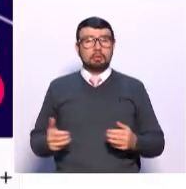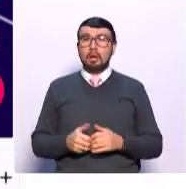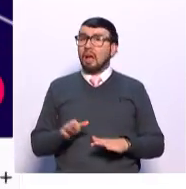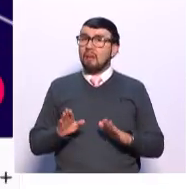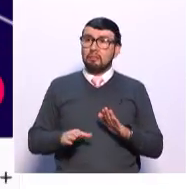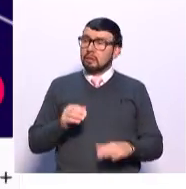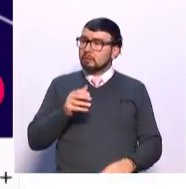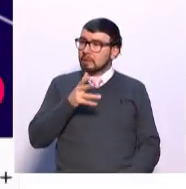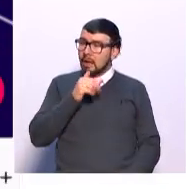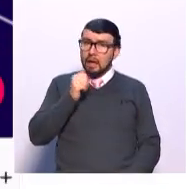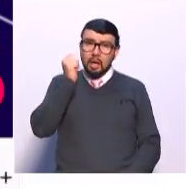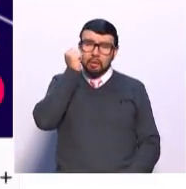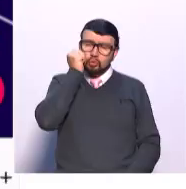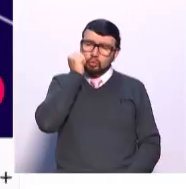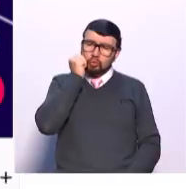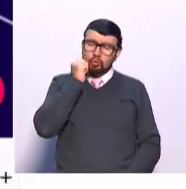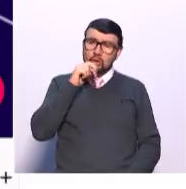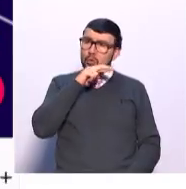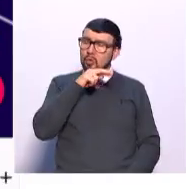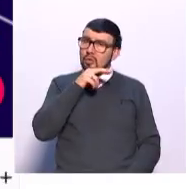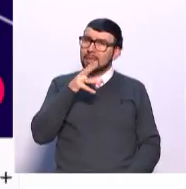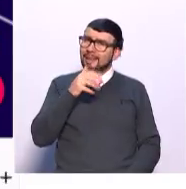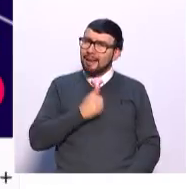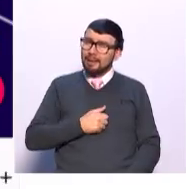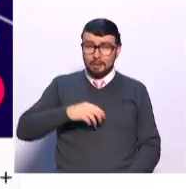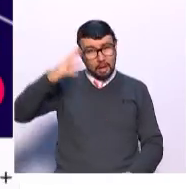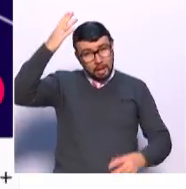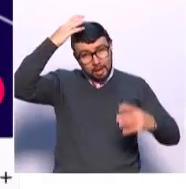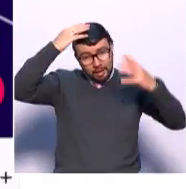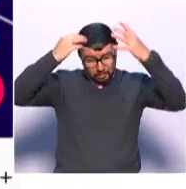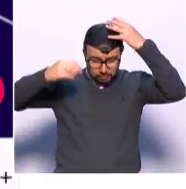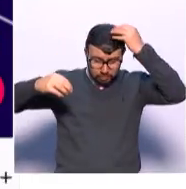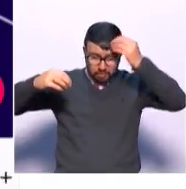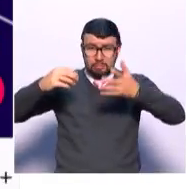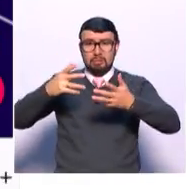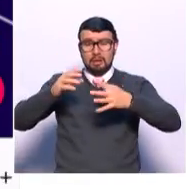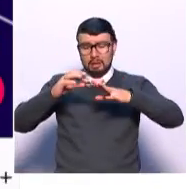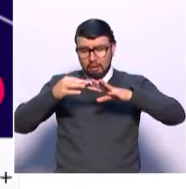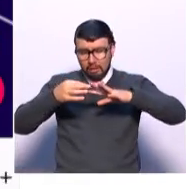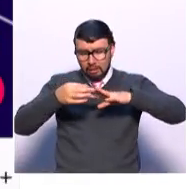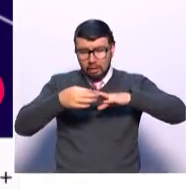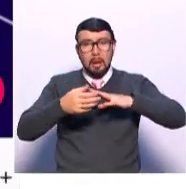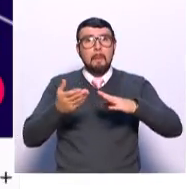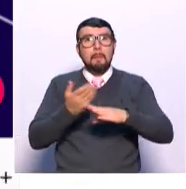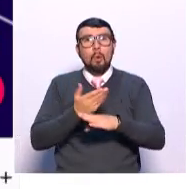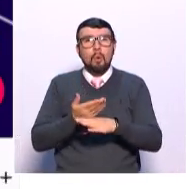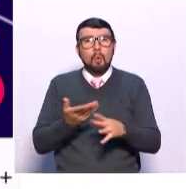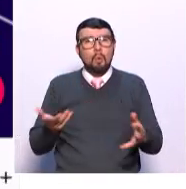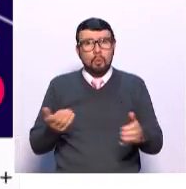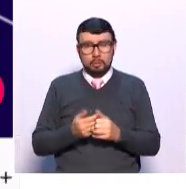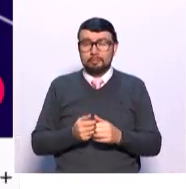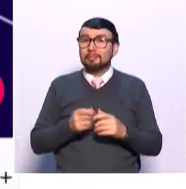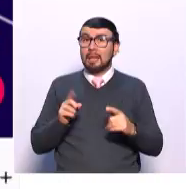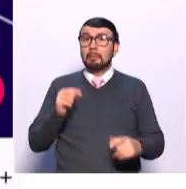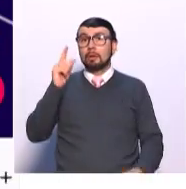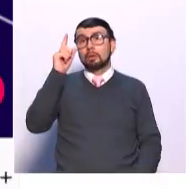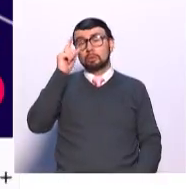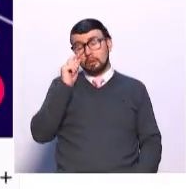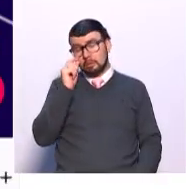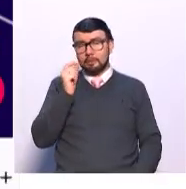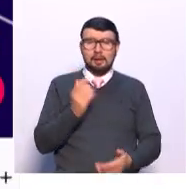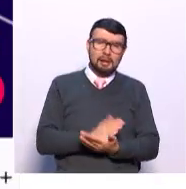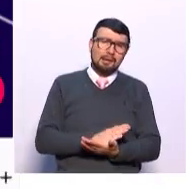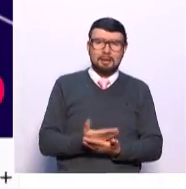menstrúan las uñas y el pelo tiene problemas le dan muchas cosas entonces y se altera el sueño entonces